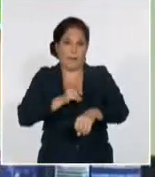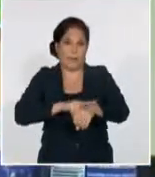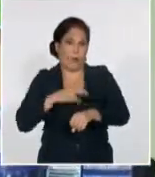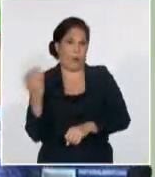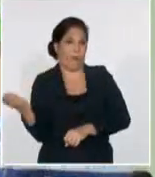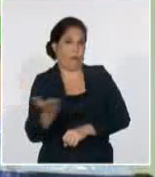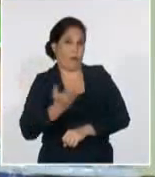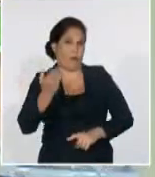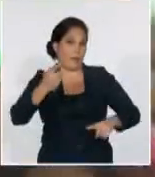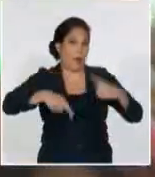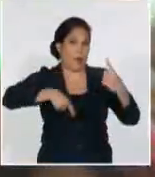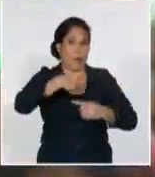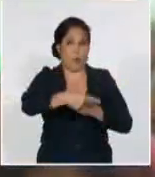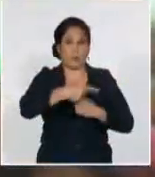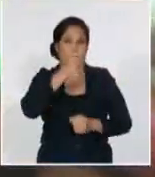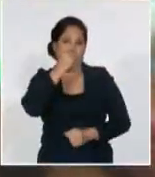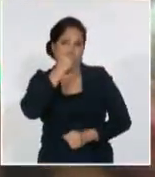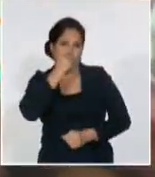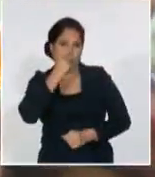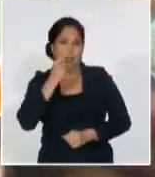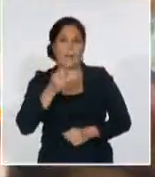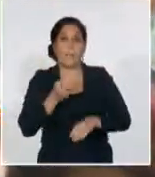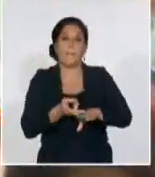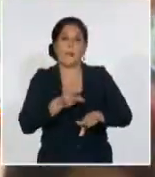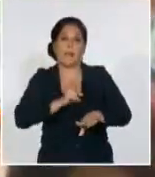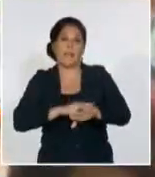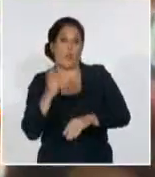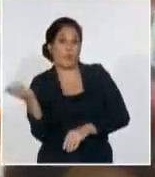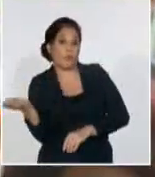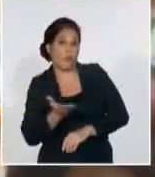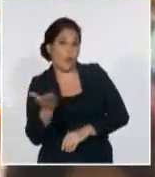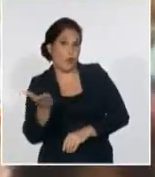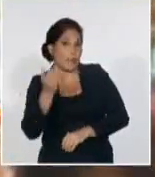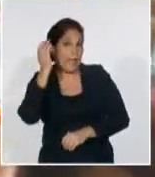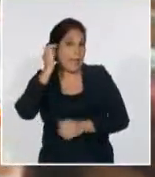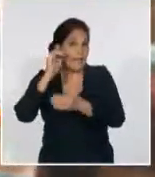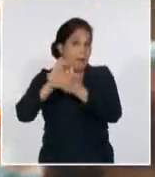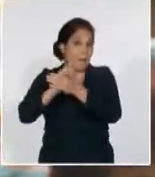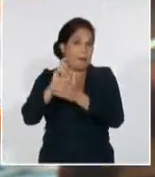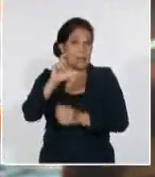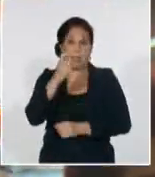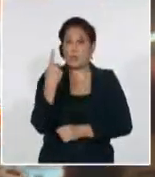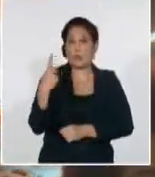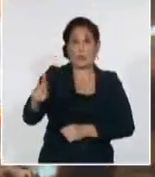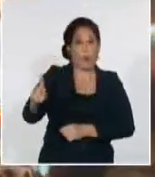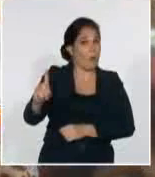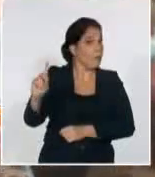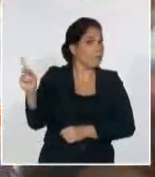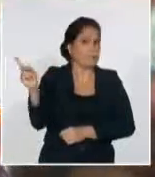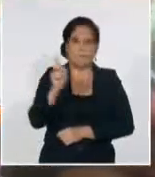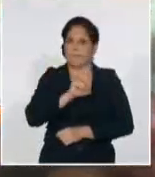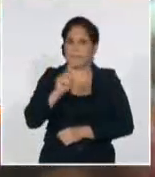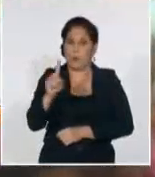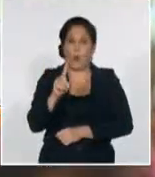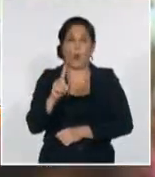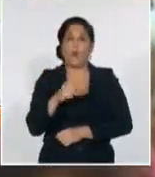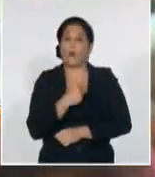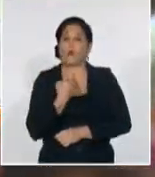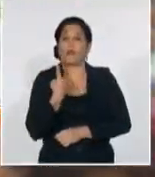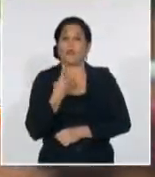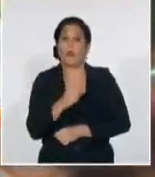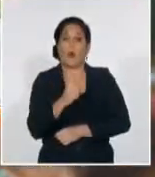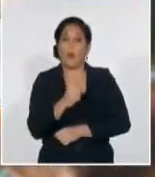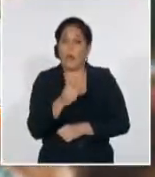género. La prevención contra la violencia no es un tema de la Federación de Mujeres Cubanas sola, ni de las mujeres solas. Es